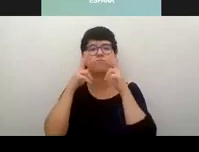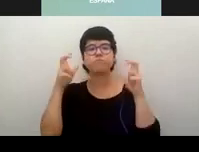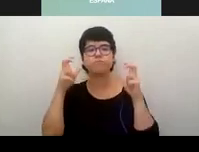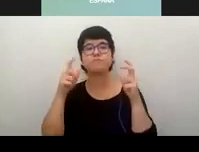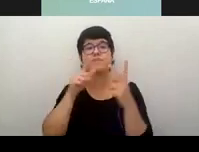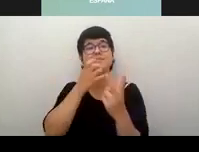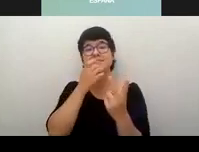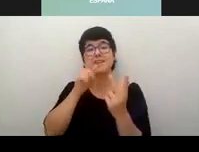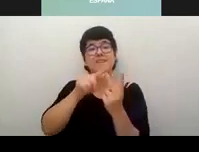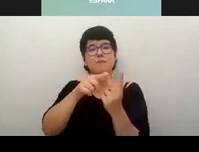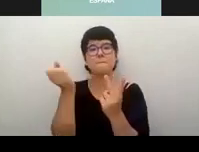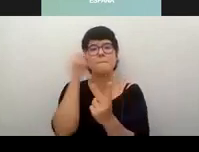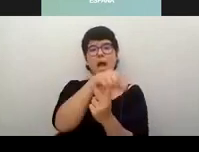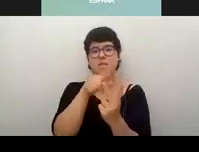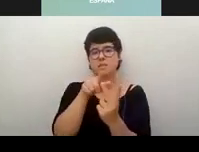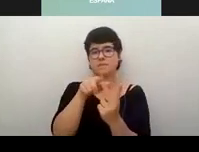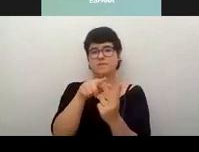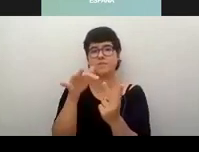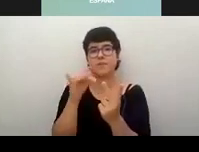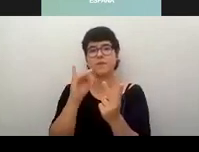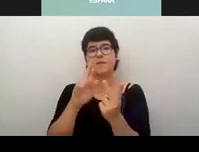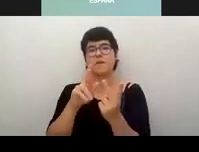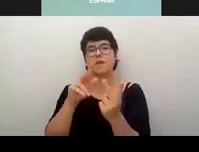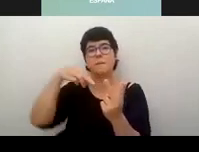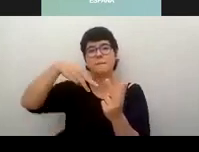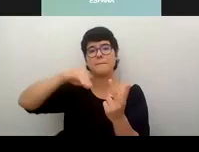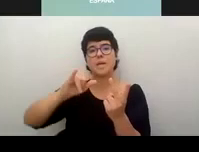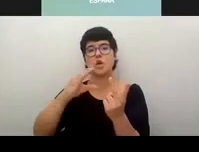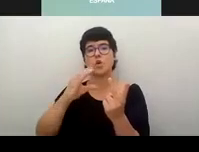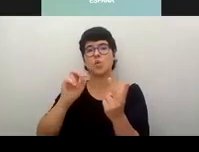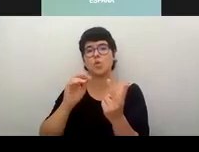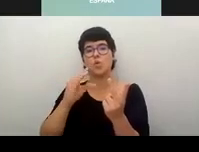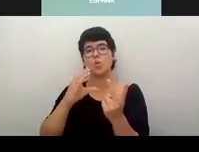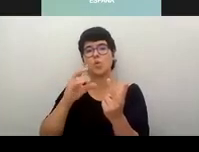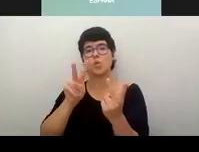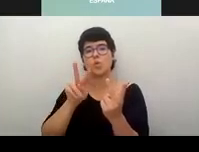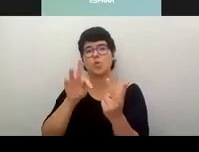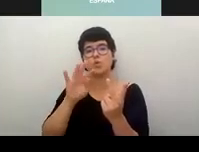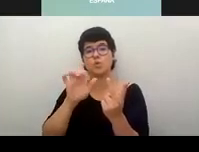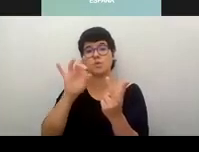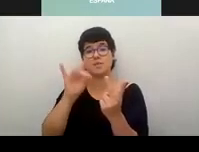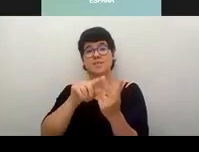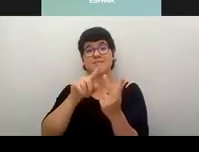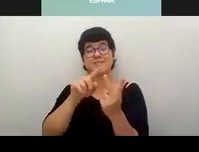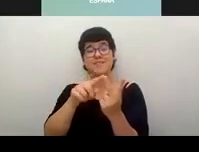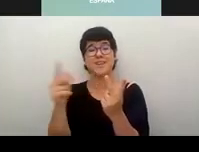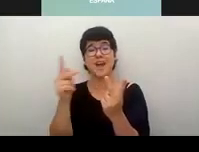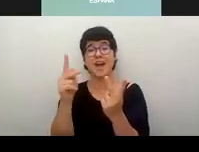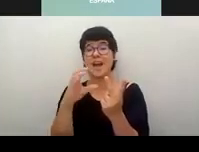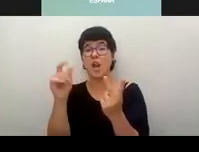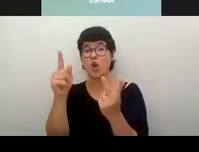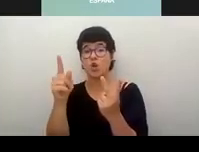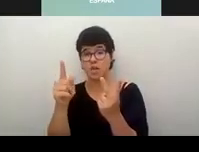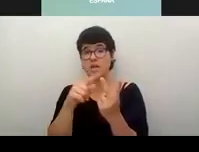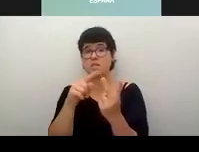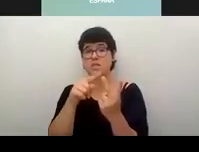firmicutes, estas bacterias, las pocas calorías que lleguen a nivel del colon, son capaces todavía